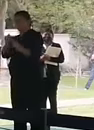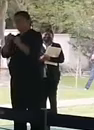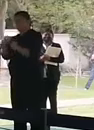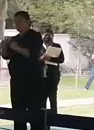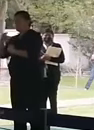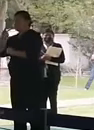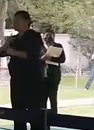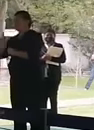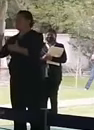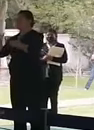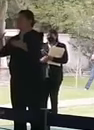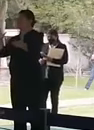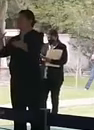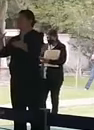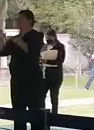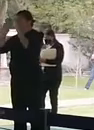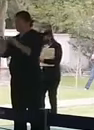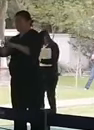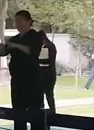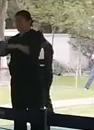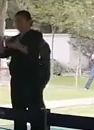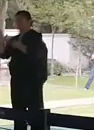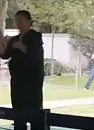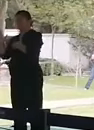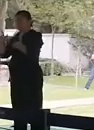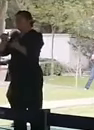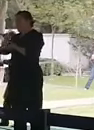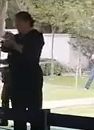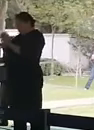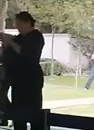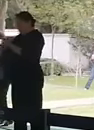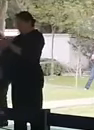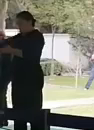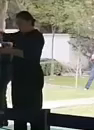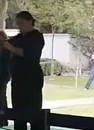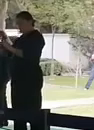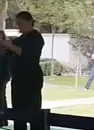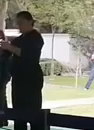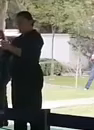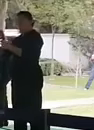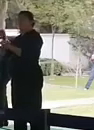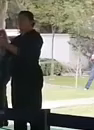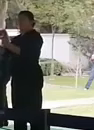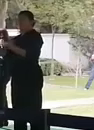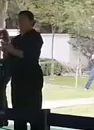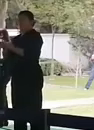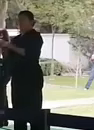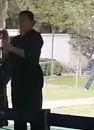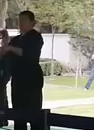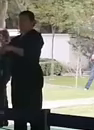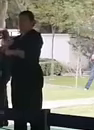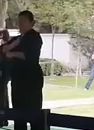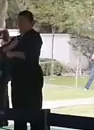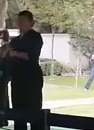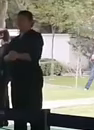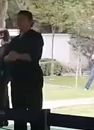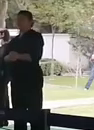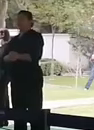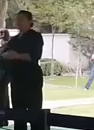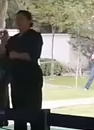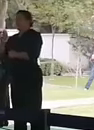compromiso de trabajo a favor de las causas que favorecen a nuestro estado. En esta primera reunión